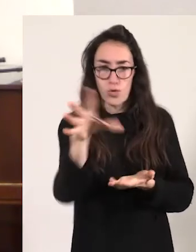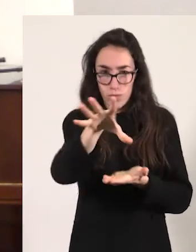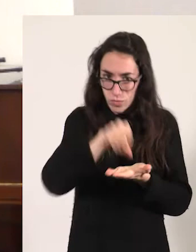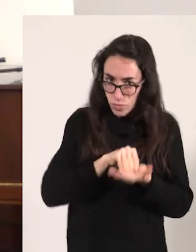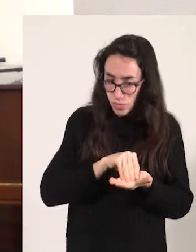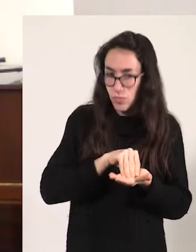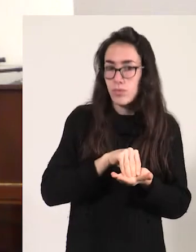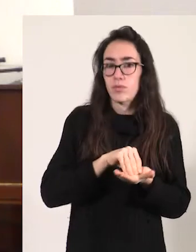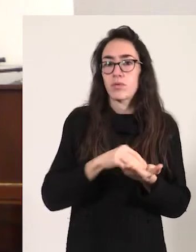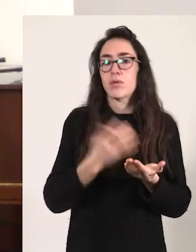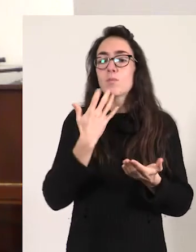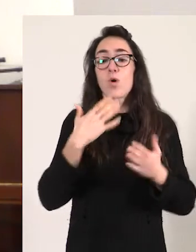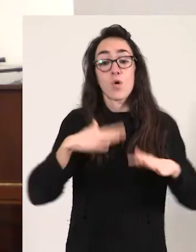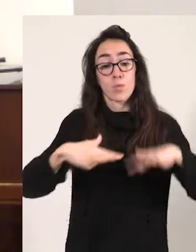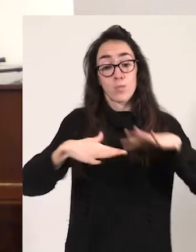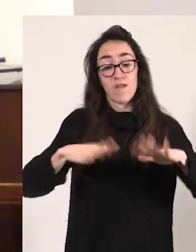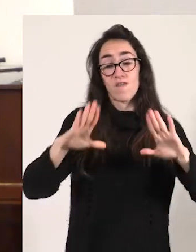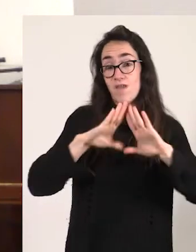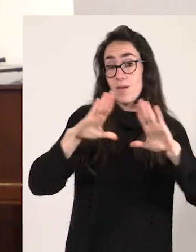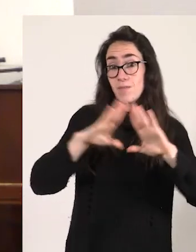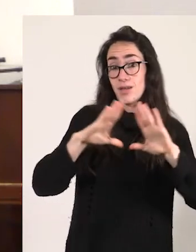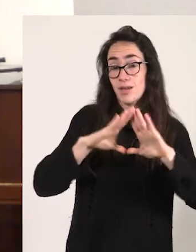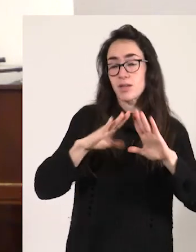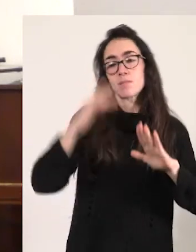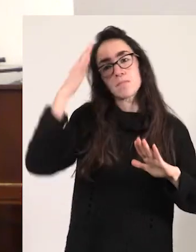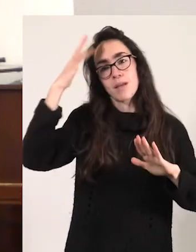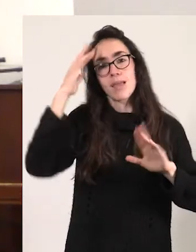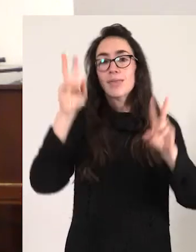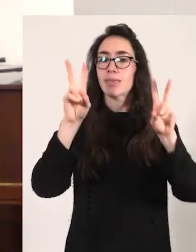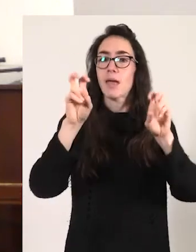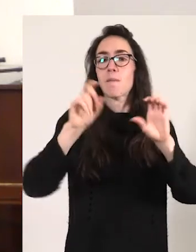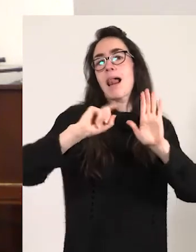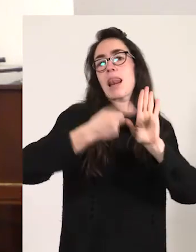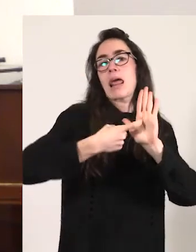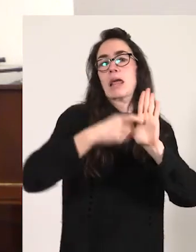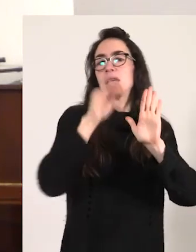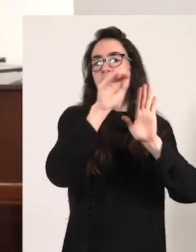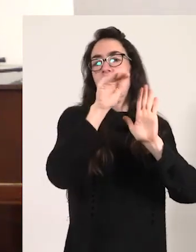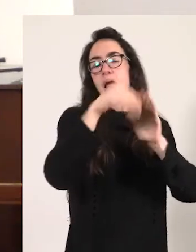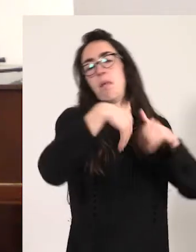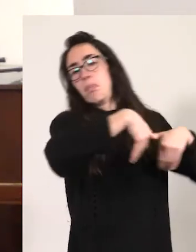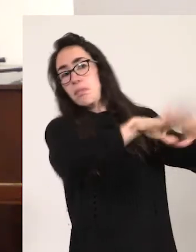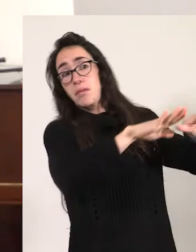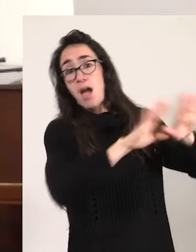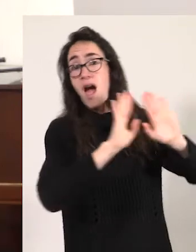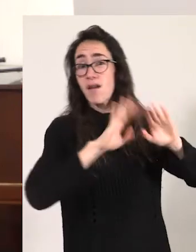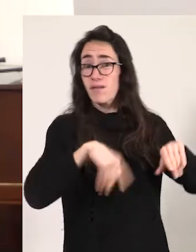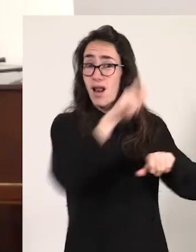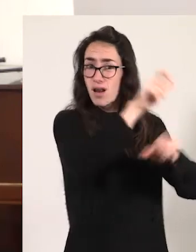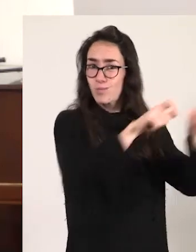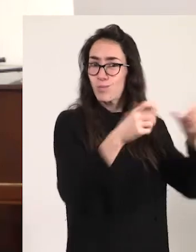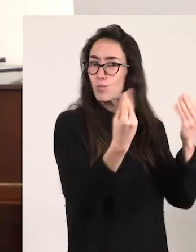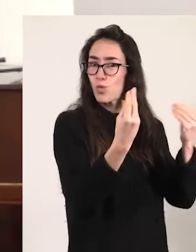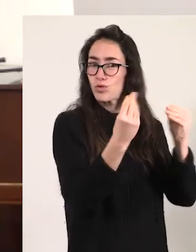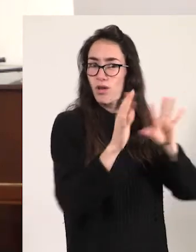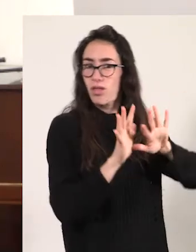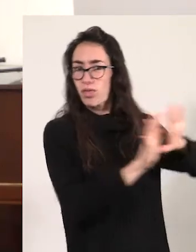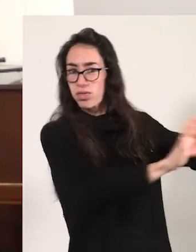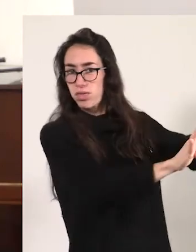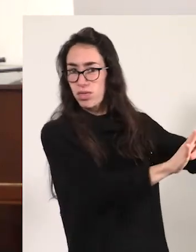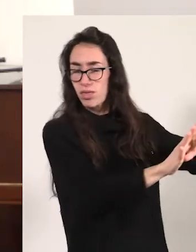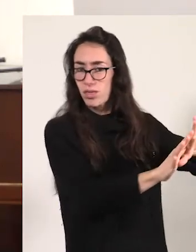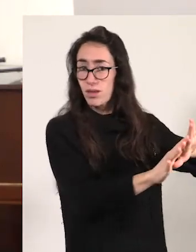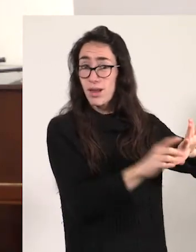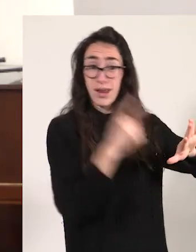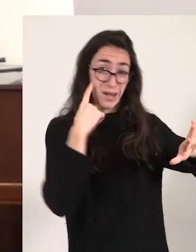sea, si las reivindicaciones que se hacen desde el movimiento feminista dejan fuera, por ejemplo, la ley de extranjería, está dejando fuera un montón